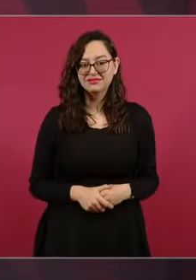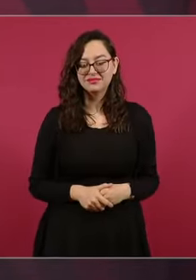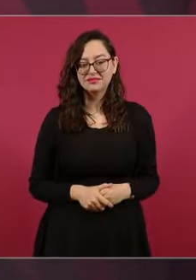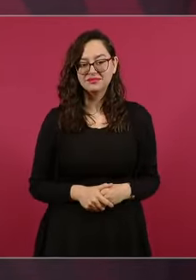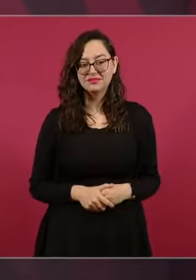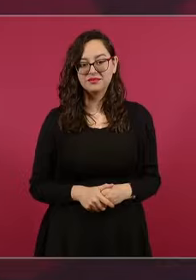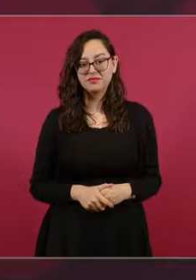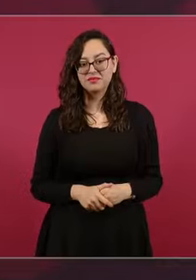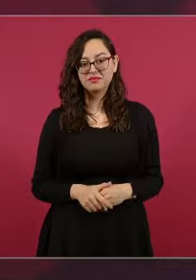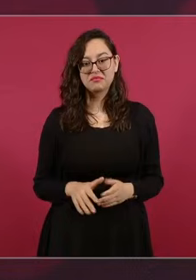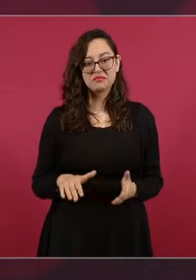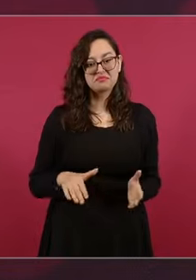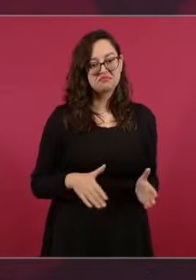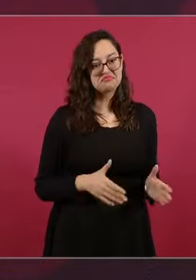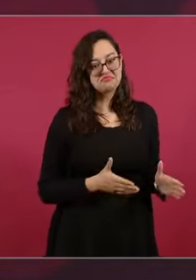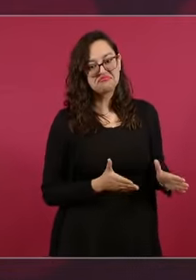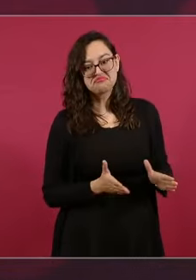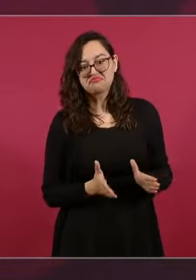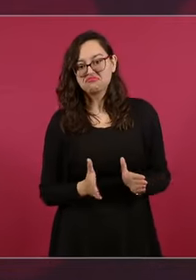Todo era